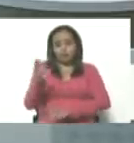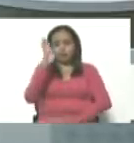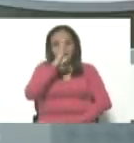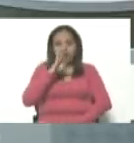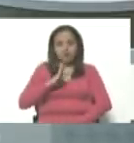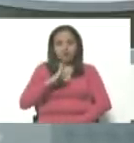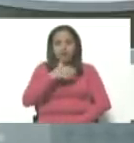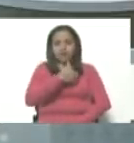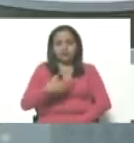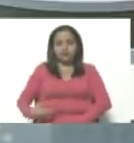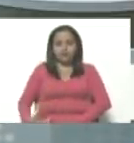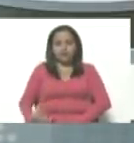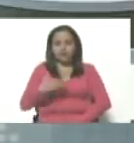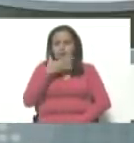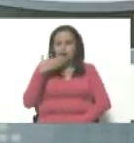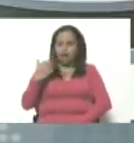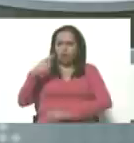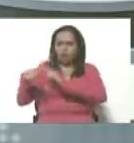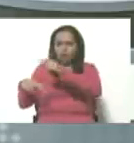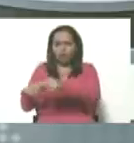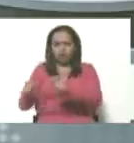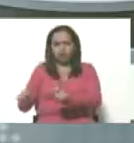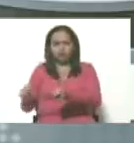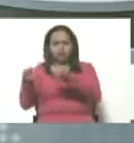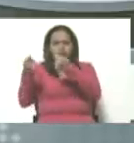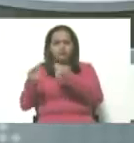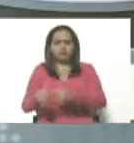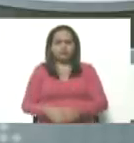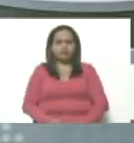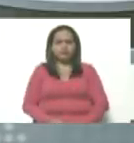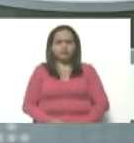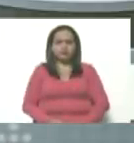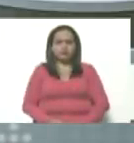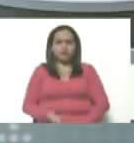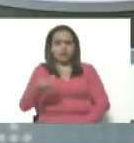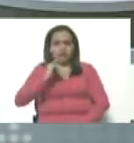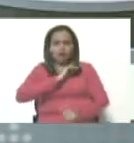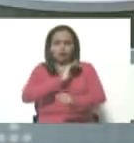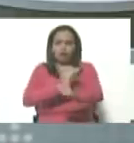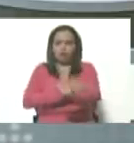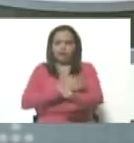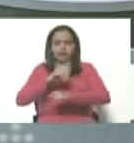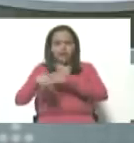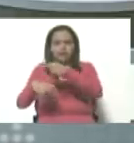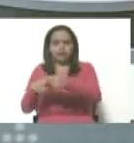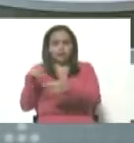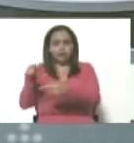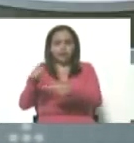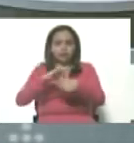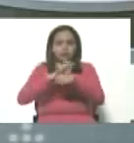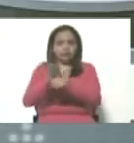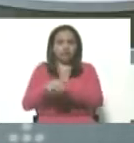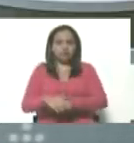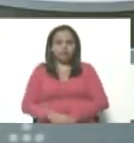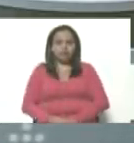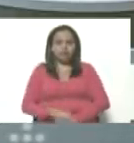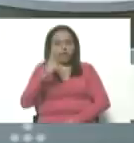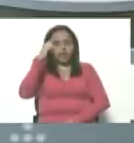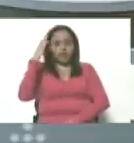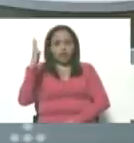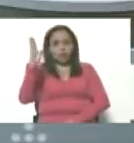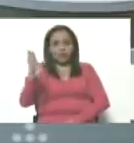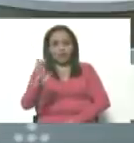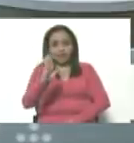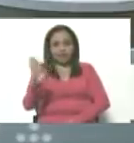esperamos que se mejore pronto, que se recupere, que quede fuerte después de este coronavirus y que Dios bendiga